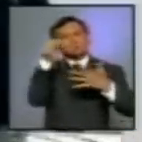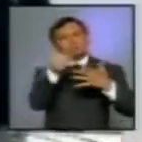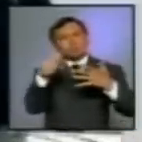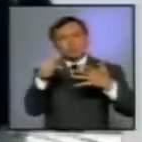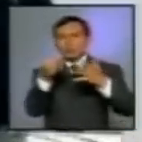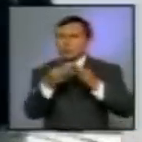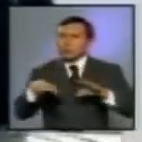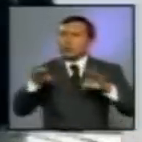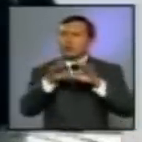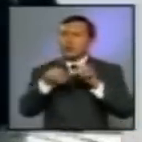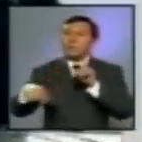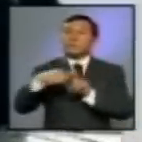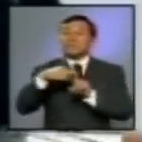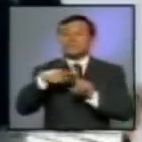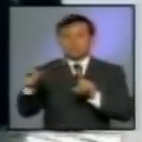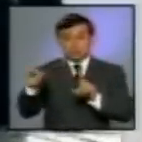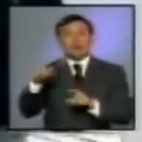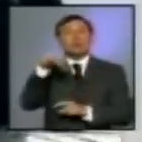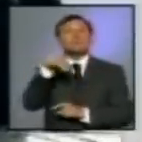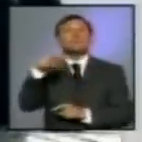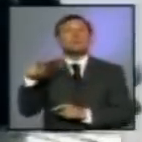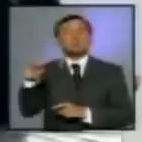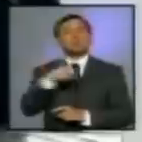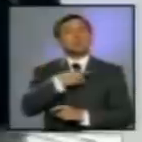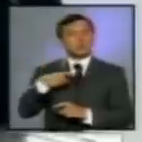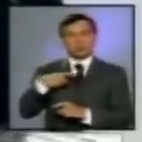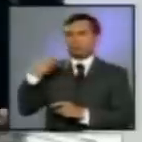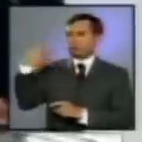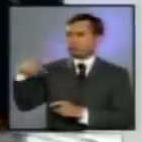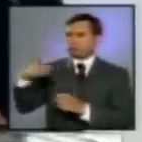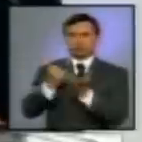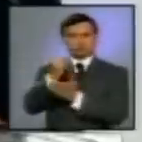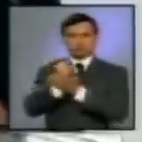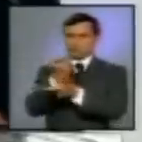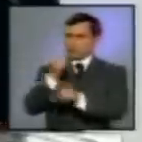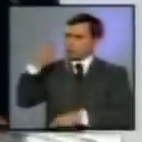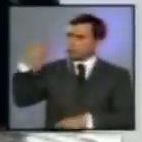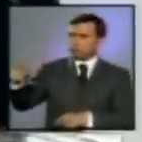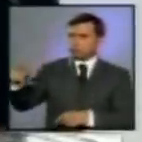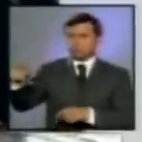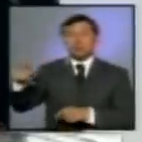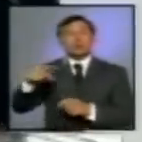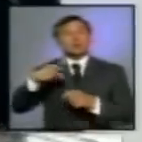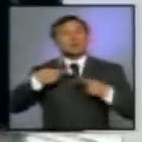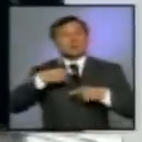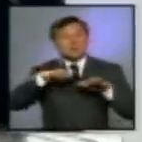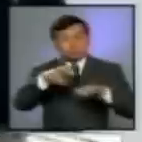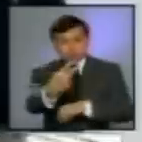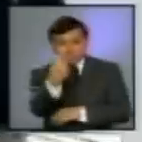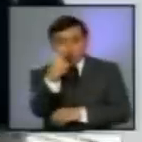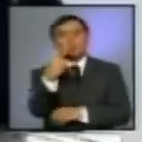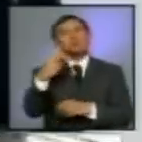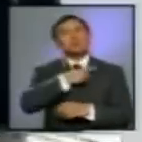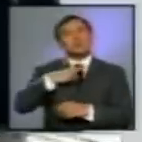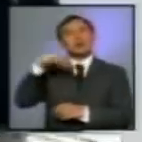la autonomía del Ministerio Público. Los ciudadanos que me están escuchando deben volver a confiar en el Ministerio Público